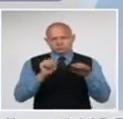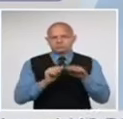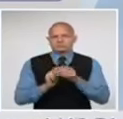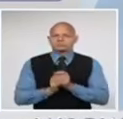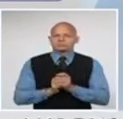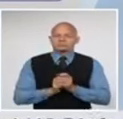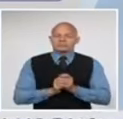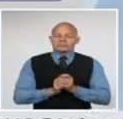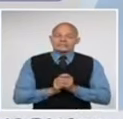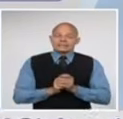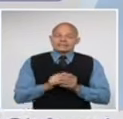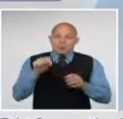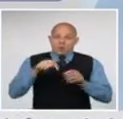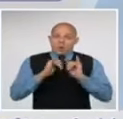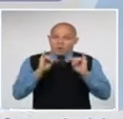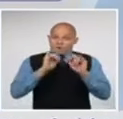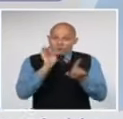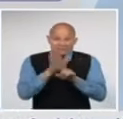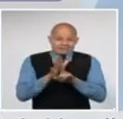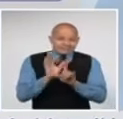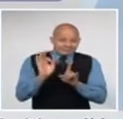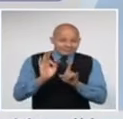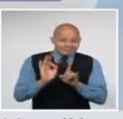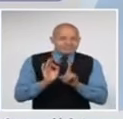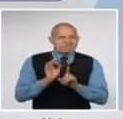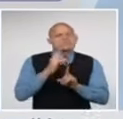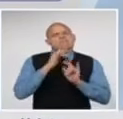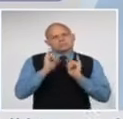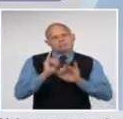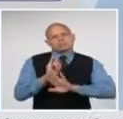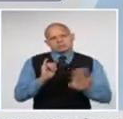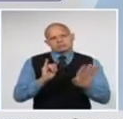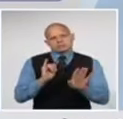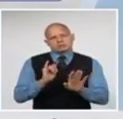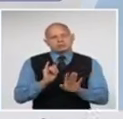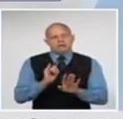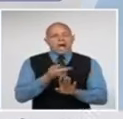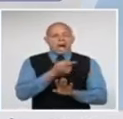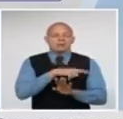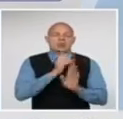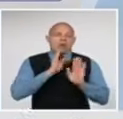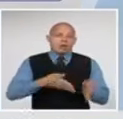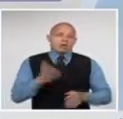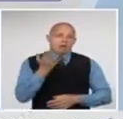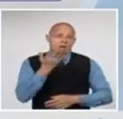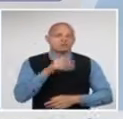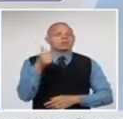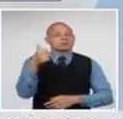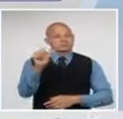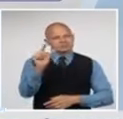Lamentamos al inicio de la conferencia hoy el fallecimiento de 10 personas con